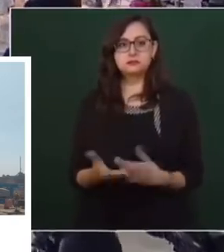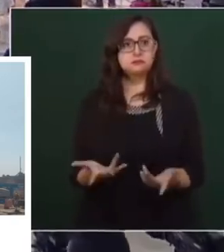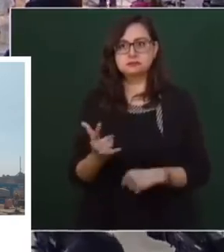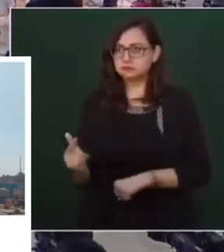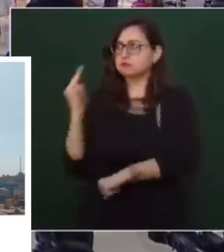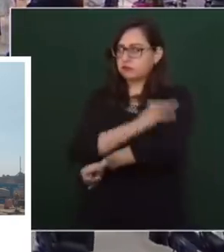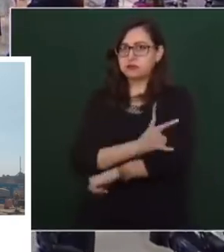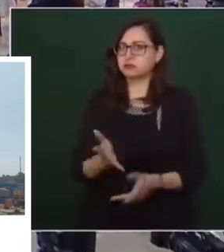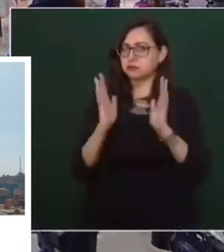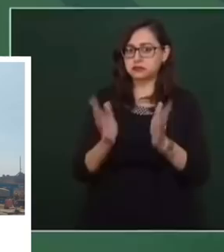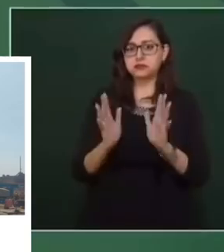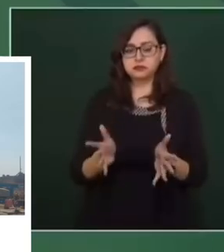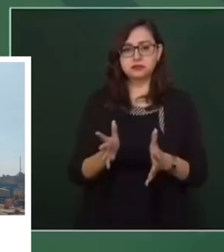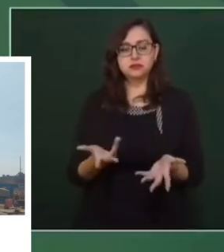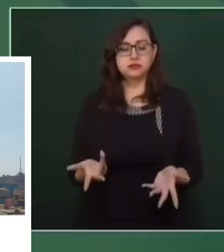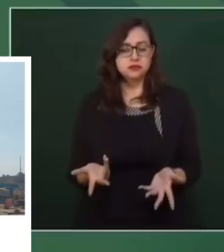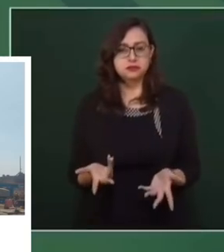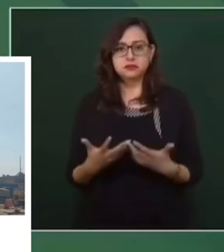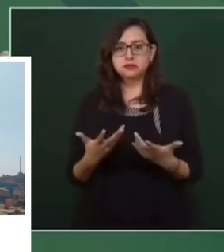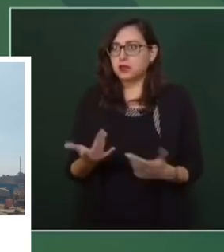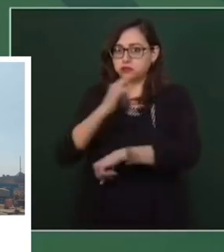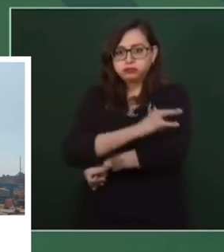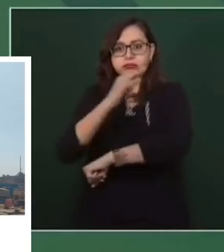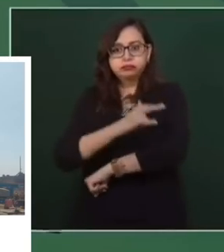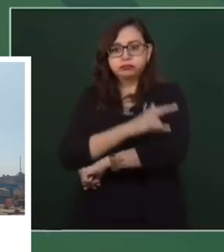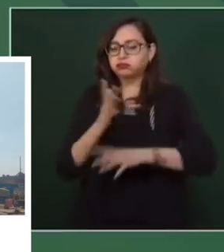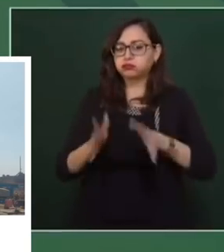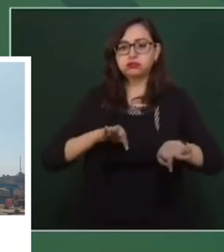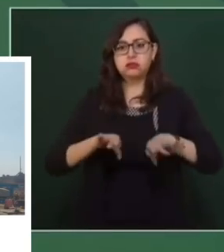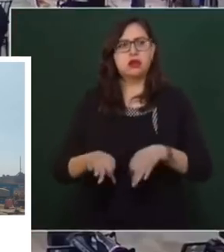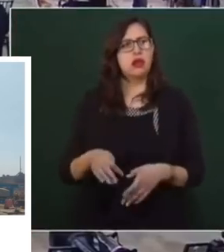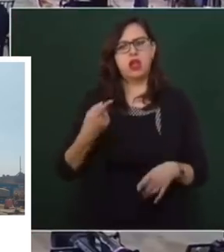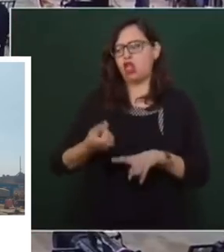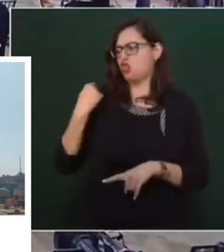el aeropuerto ya estaba funcionando. Bueno, hace